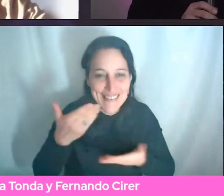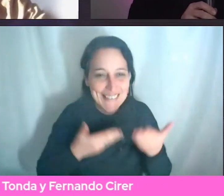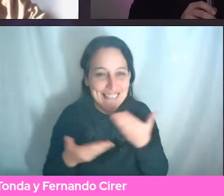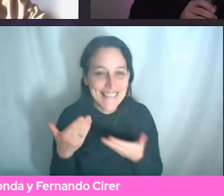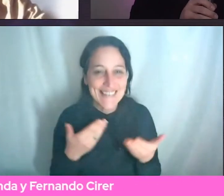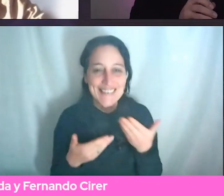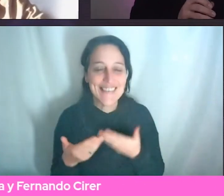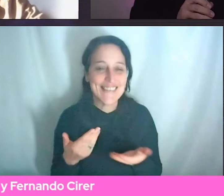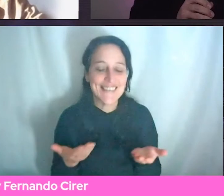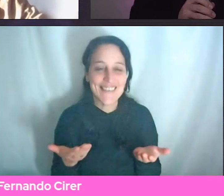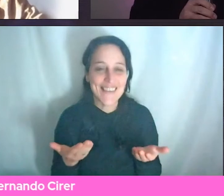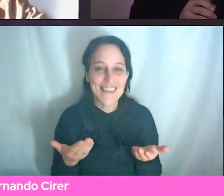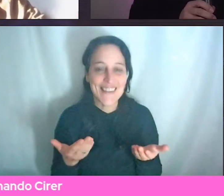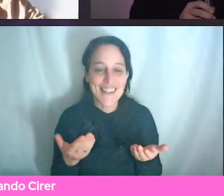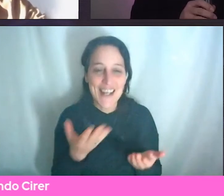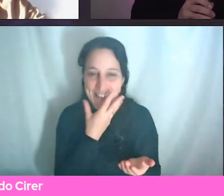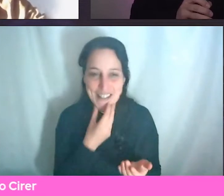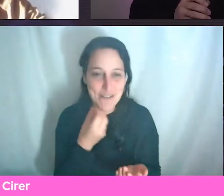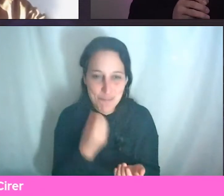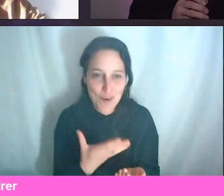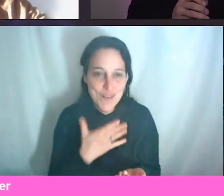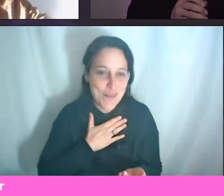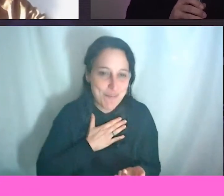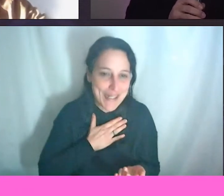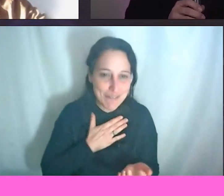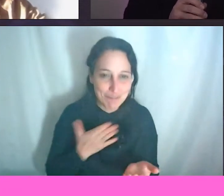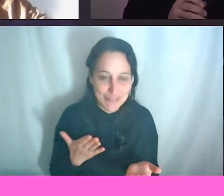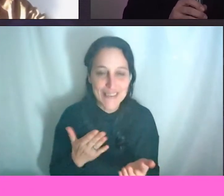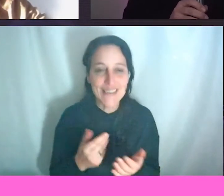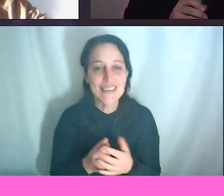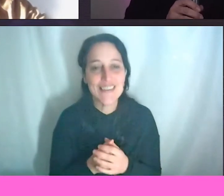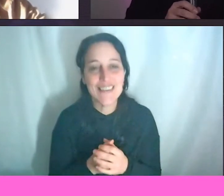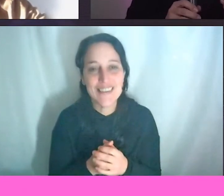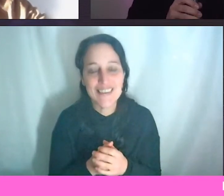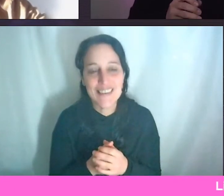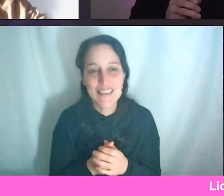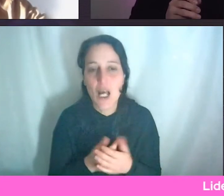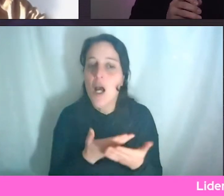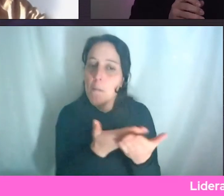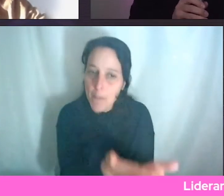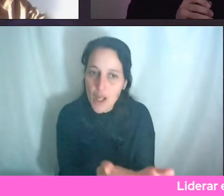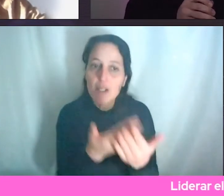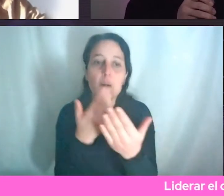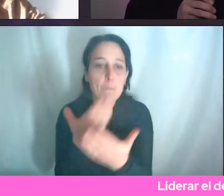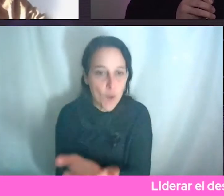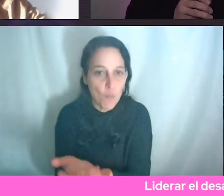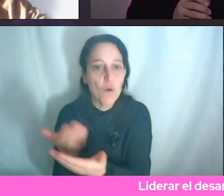para mí es hermoso. Entonces, creo que tenemos que empezar a proponer estos intercambios más.